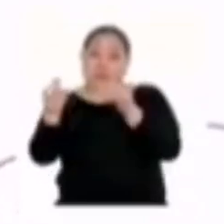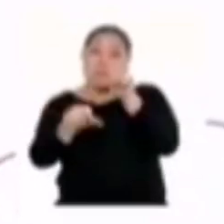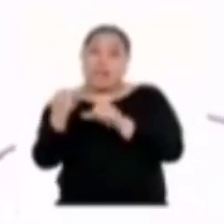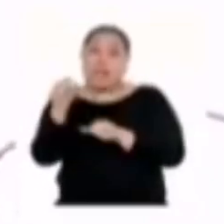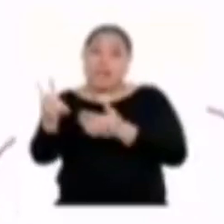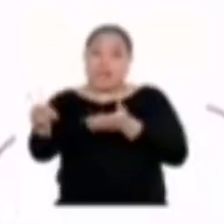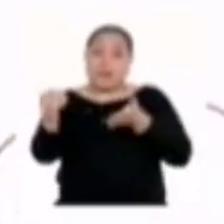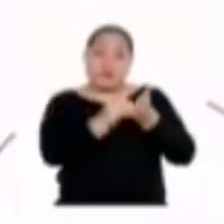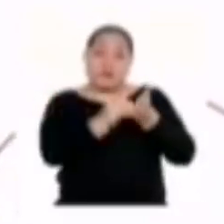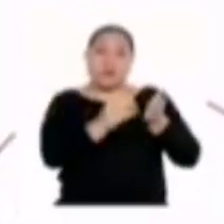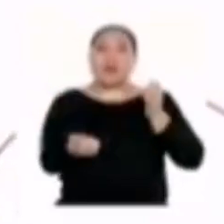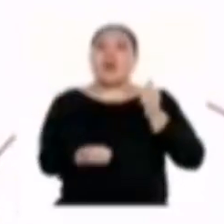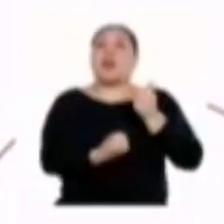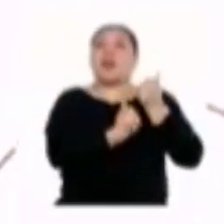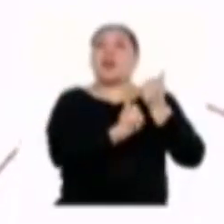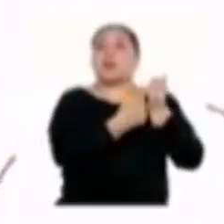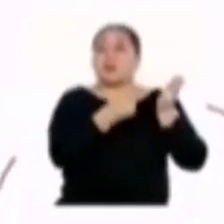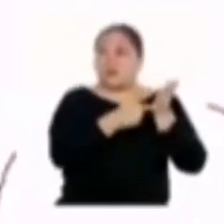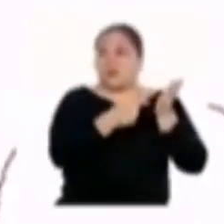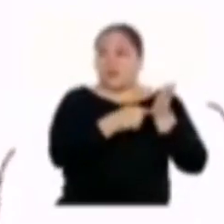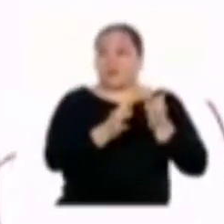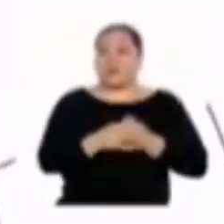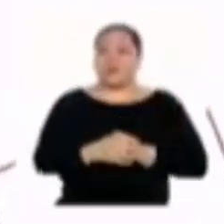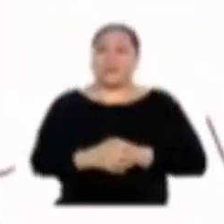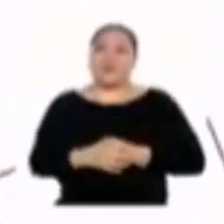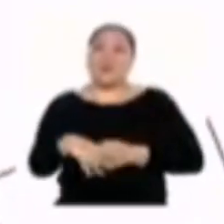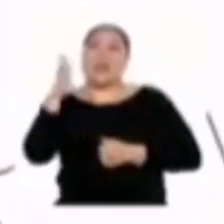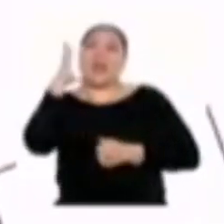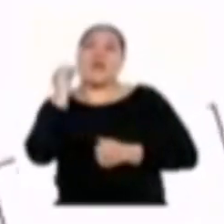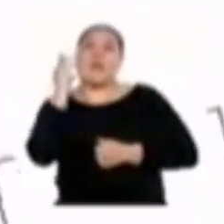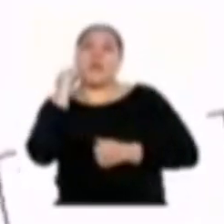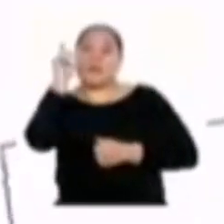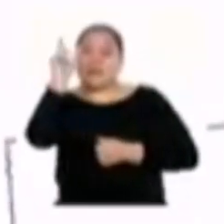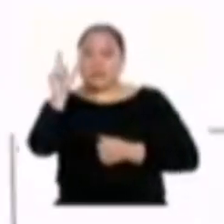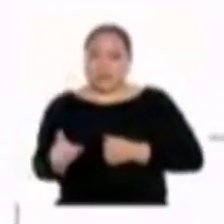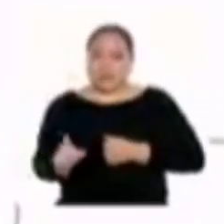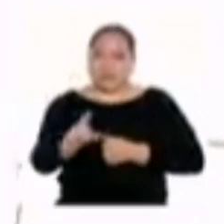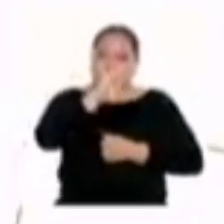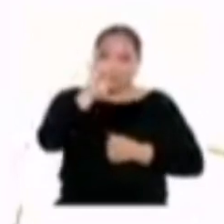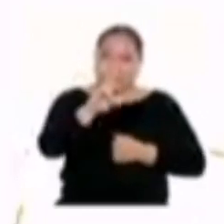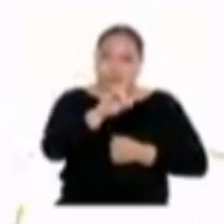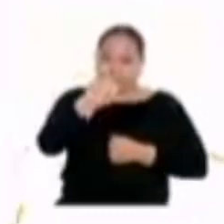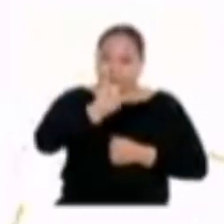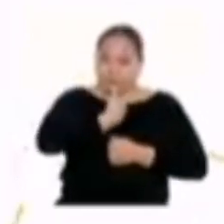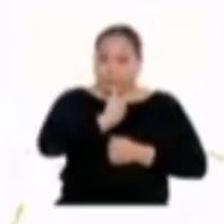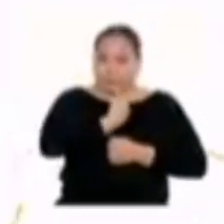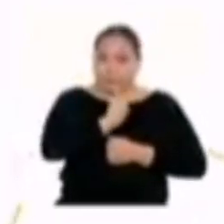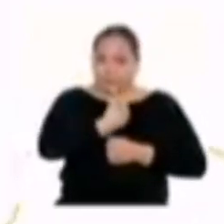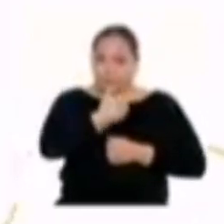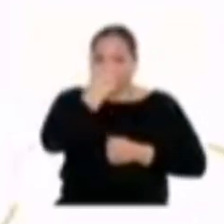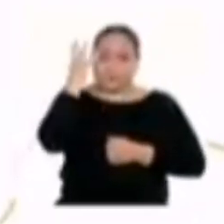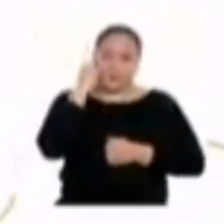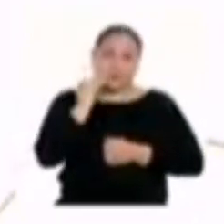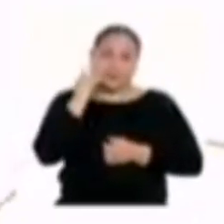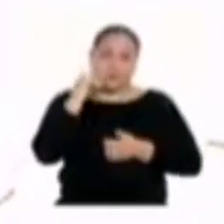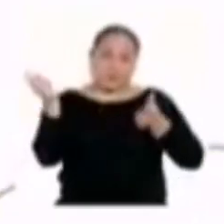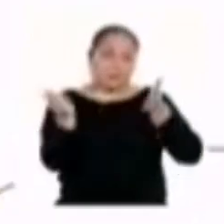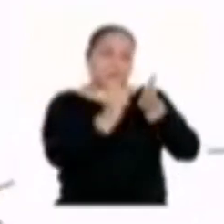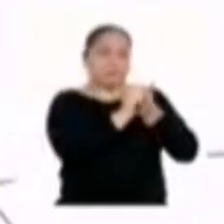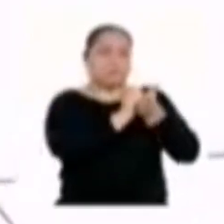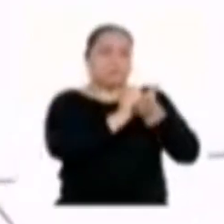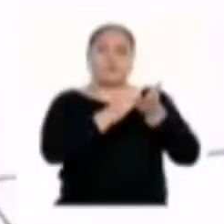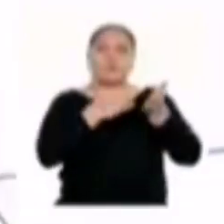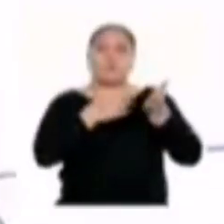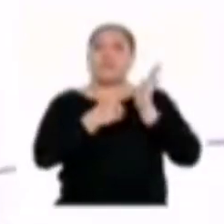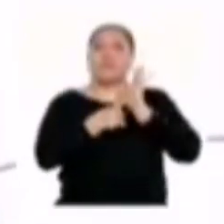ciencia para apoyar tu tesis. Experiencia personal, utilizas tu propia experiencia como si